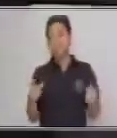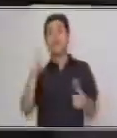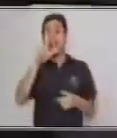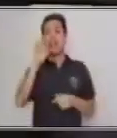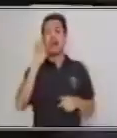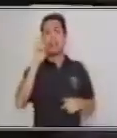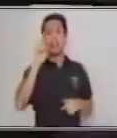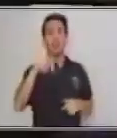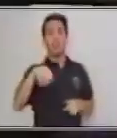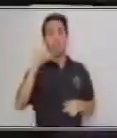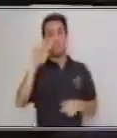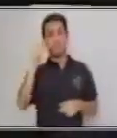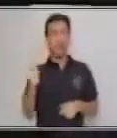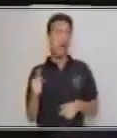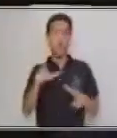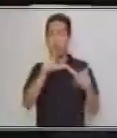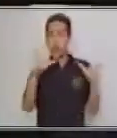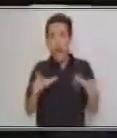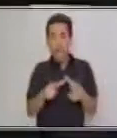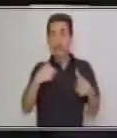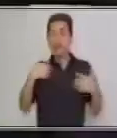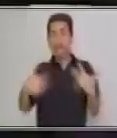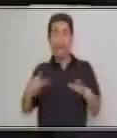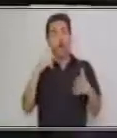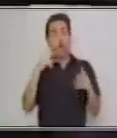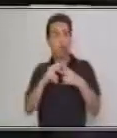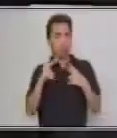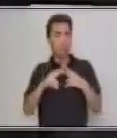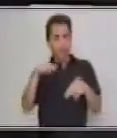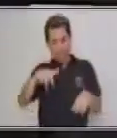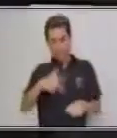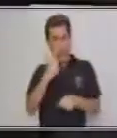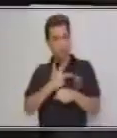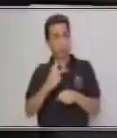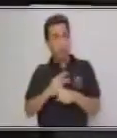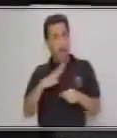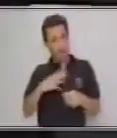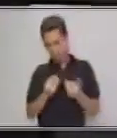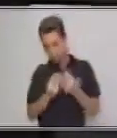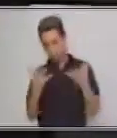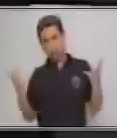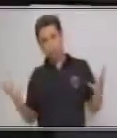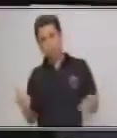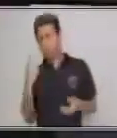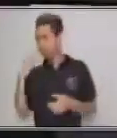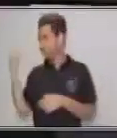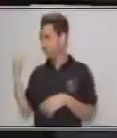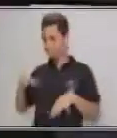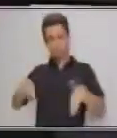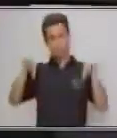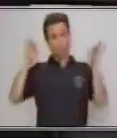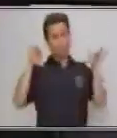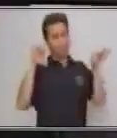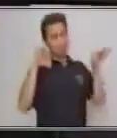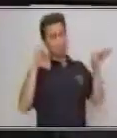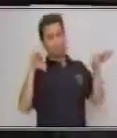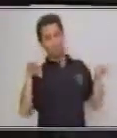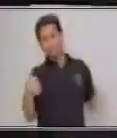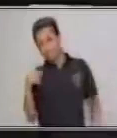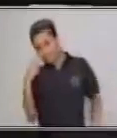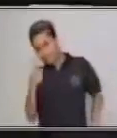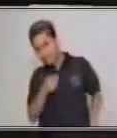por ello que acá en Guatemala son muchas las que conocemos. Por ejemplo, si estos son